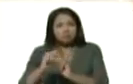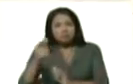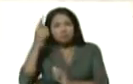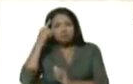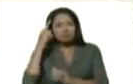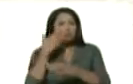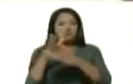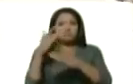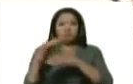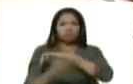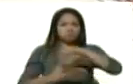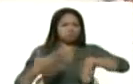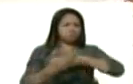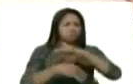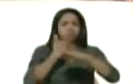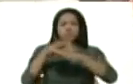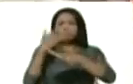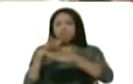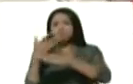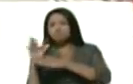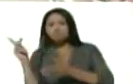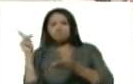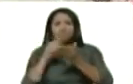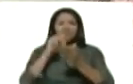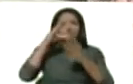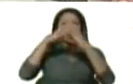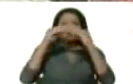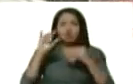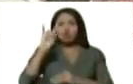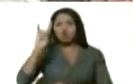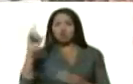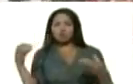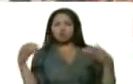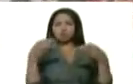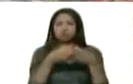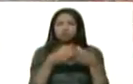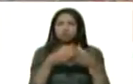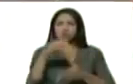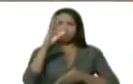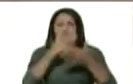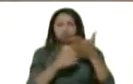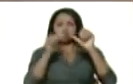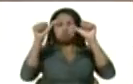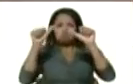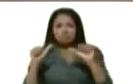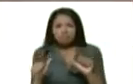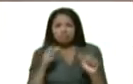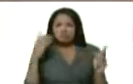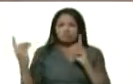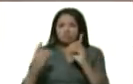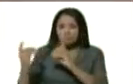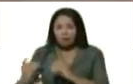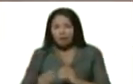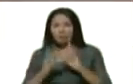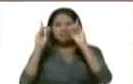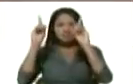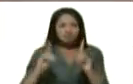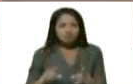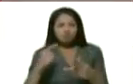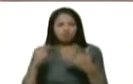llueva, truene o relampaguee, todos los lunes, con una agenda de debates, de